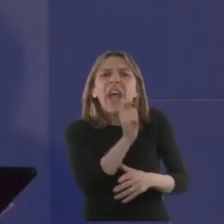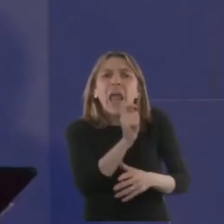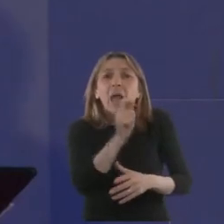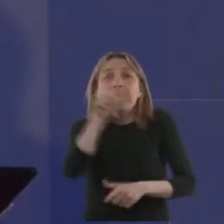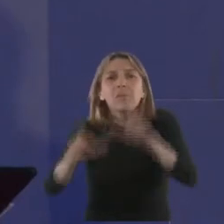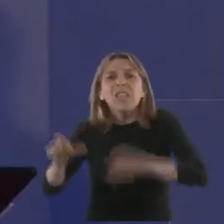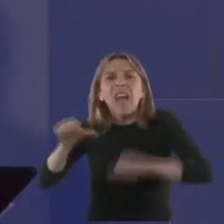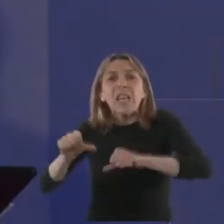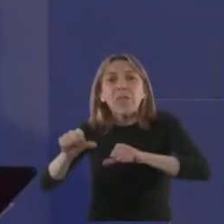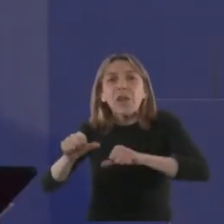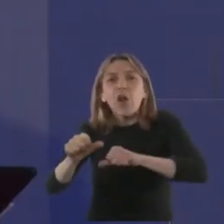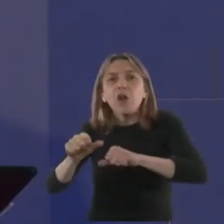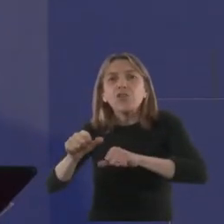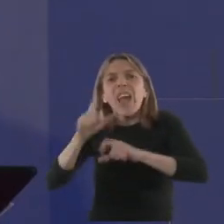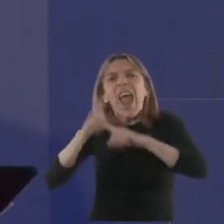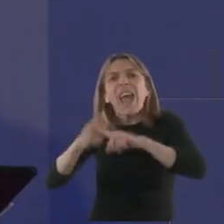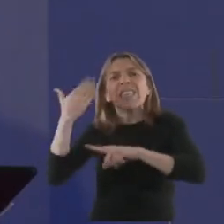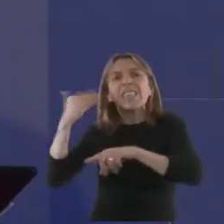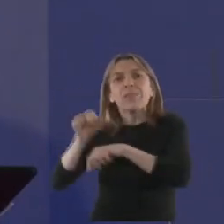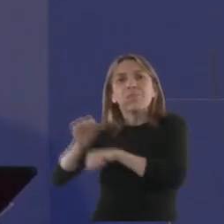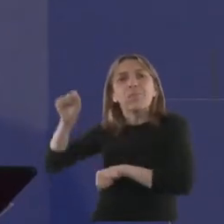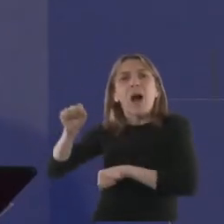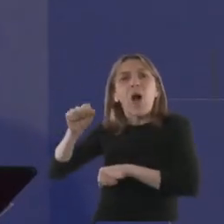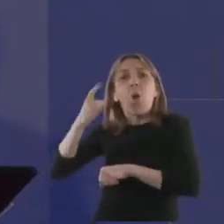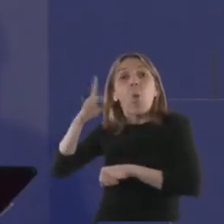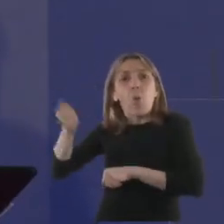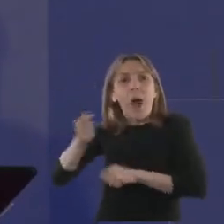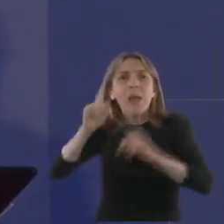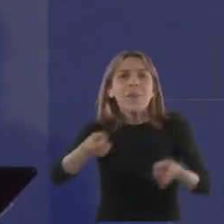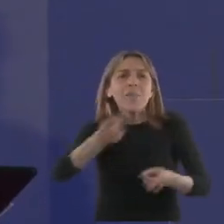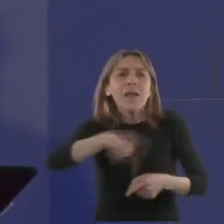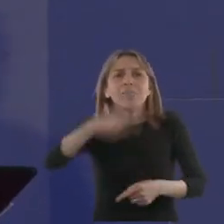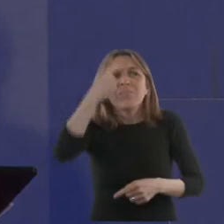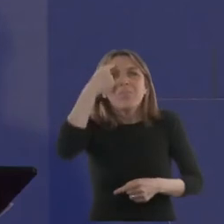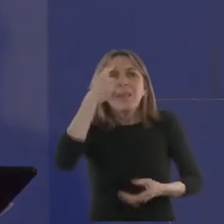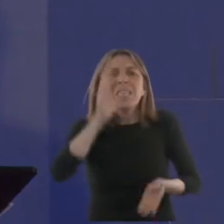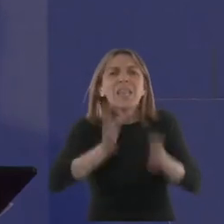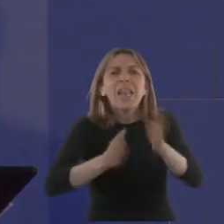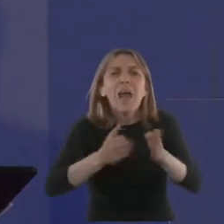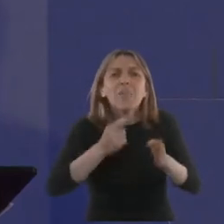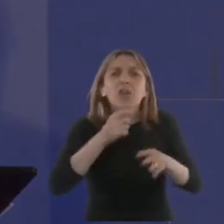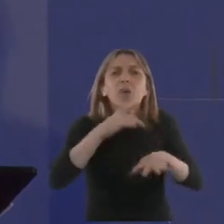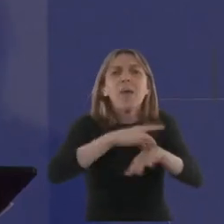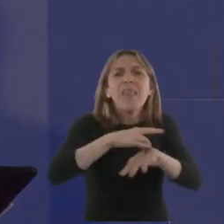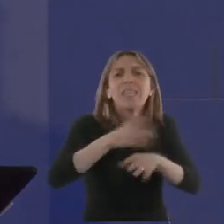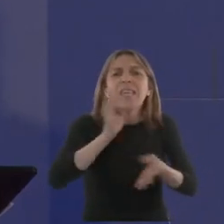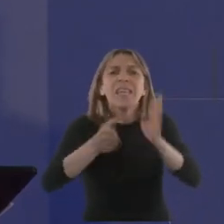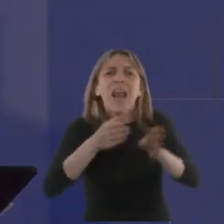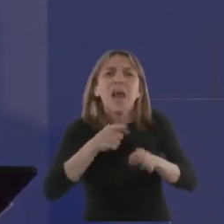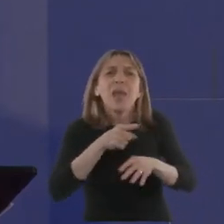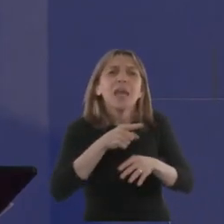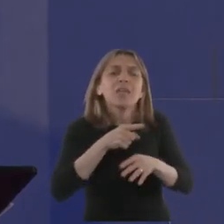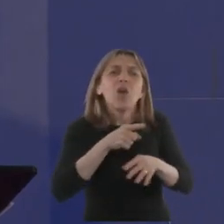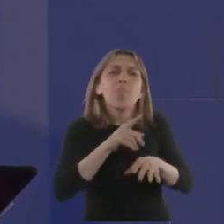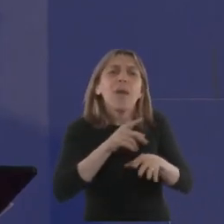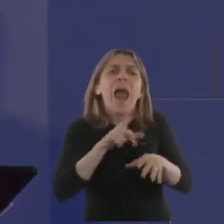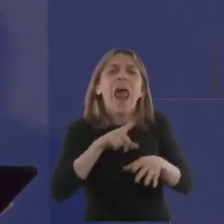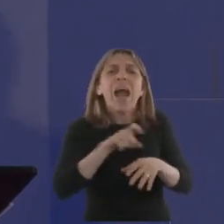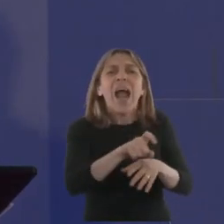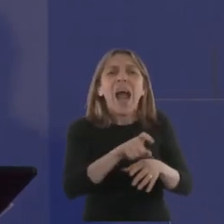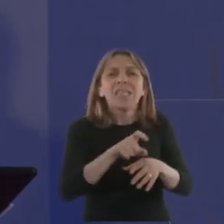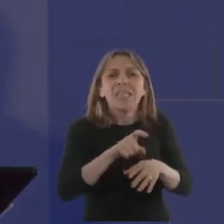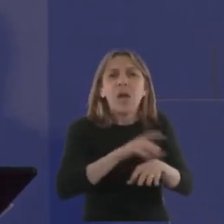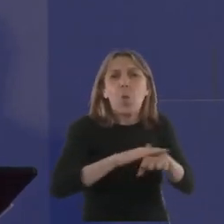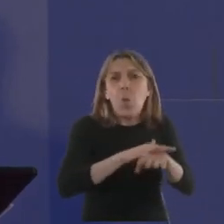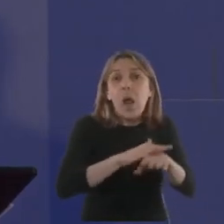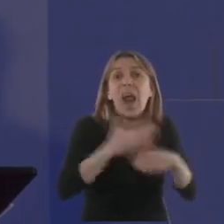Si no, miremos al mundo y pensemos en la gente que recibe tratamiento contra el cáncer, gracias a los descubrimientos de los